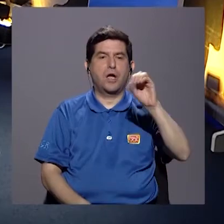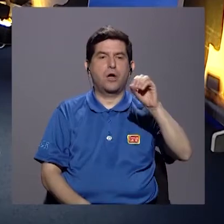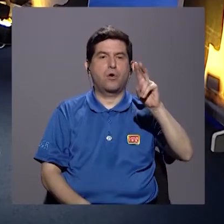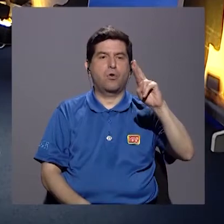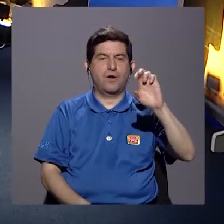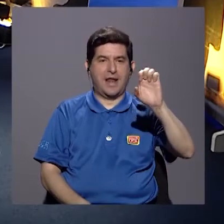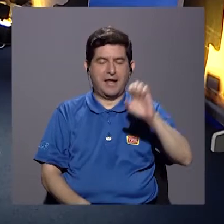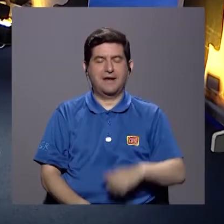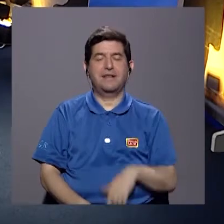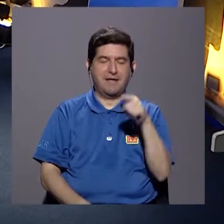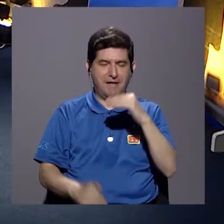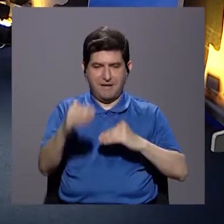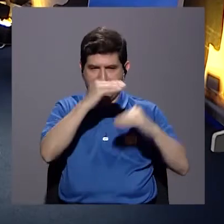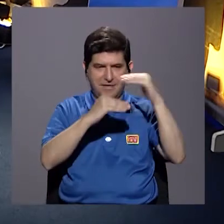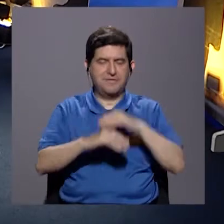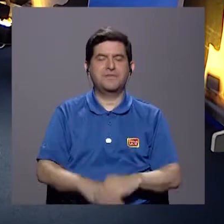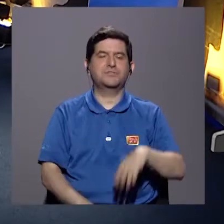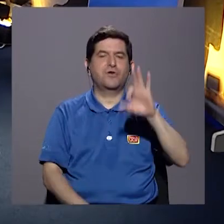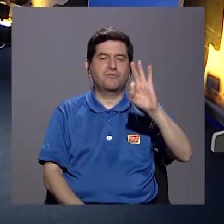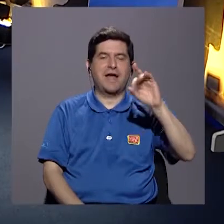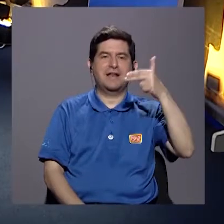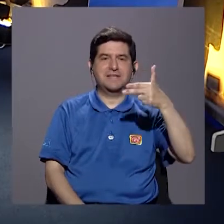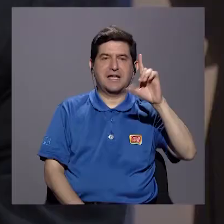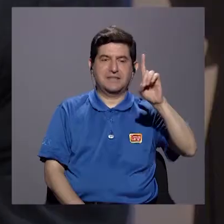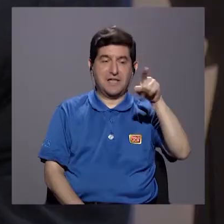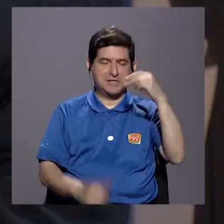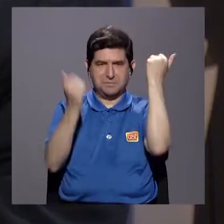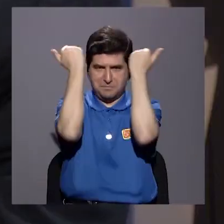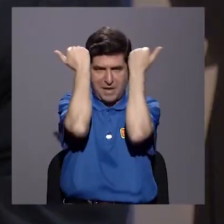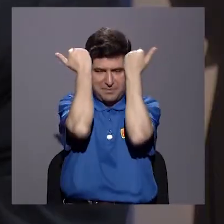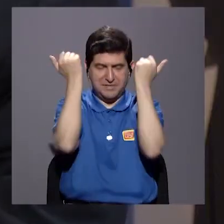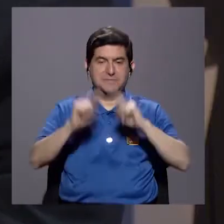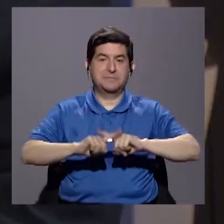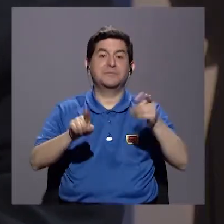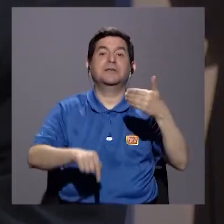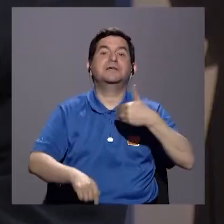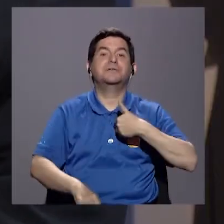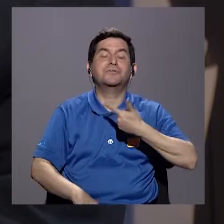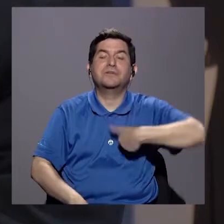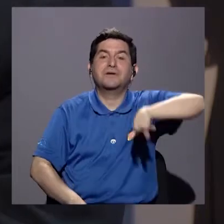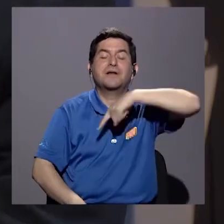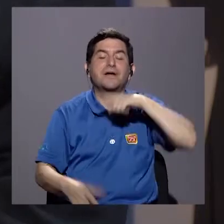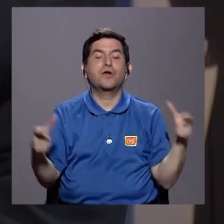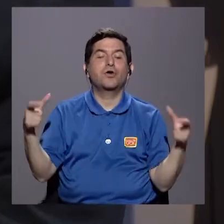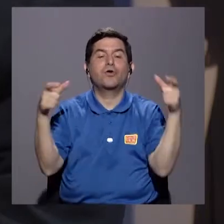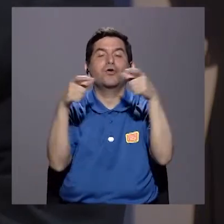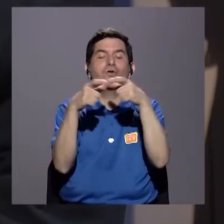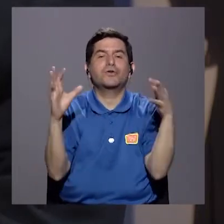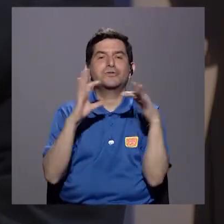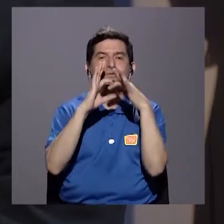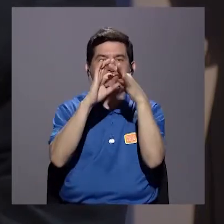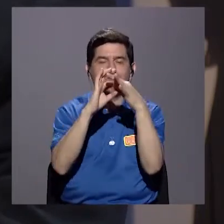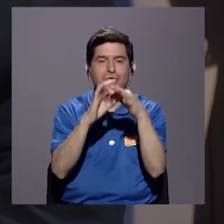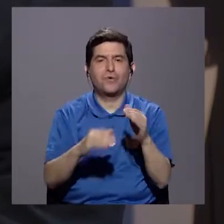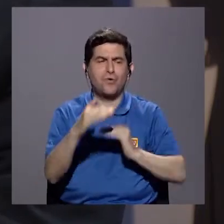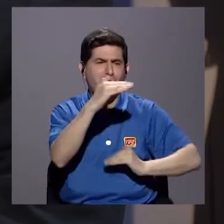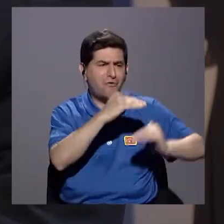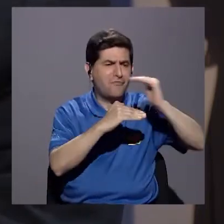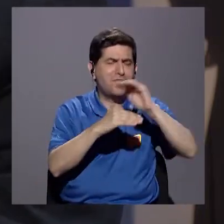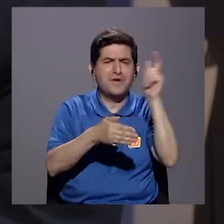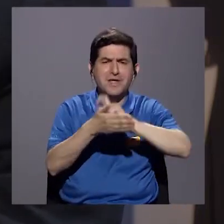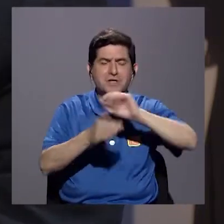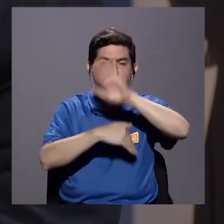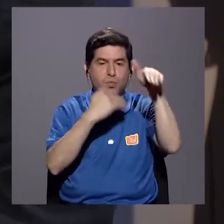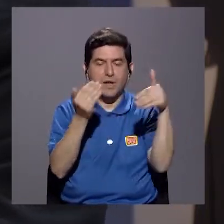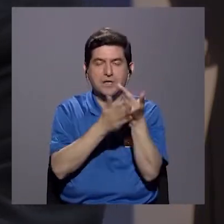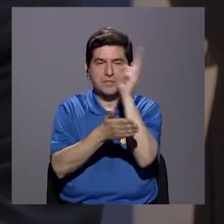en el edificio Franklin Chang, allá en Pavas, pero tenemos conexiones y relaciones con facultades y escuelas